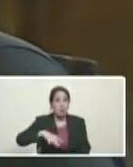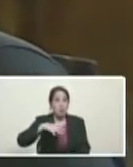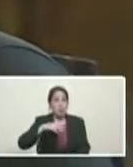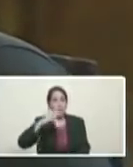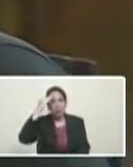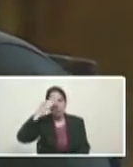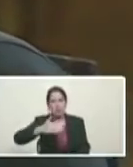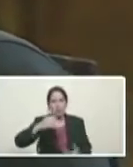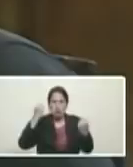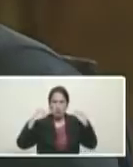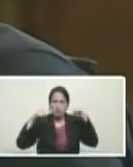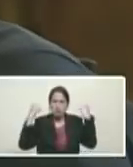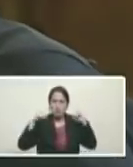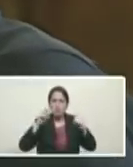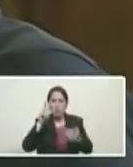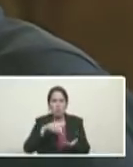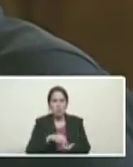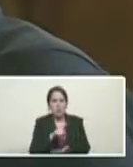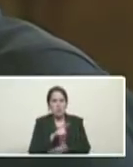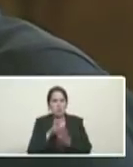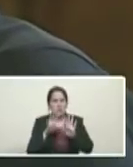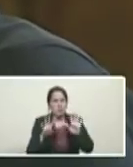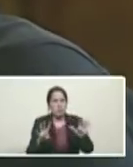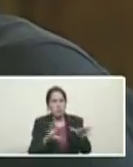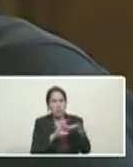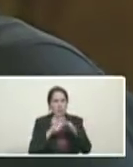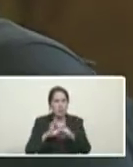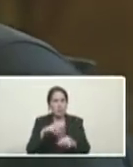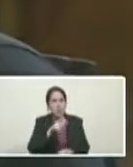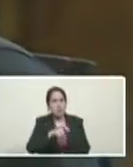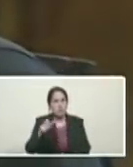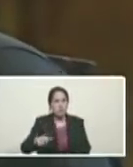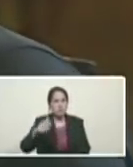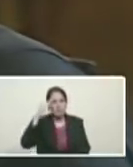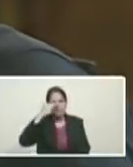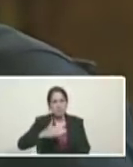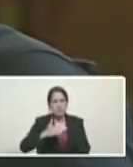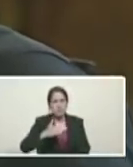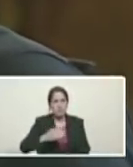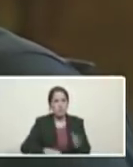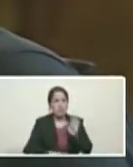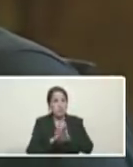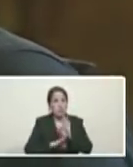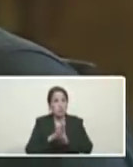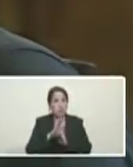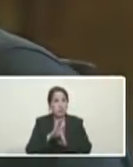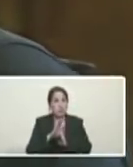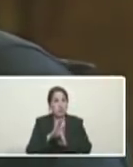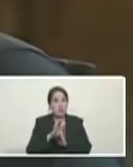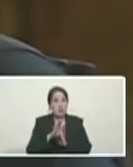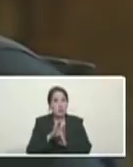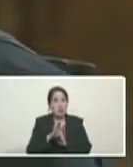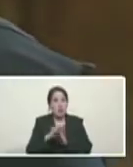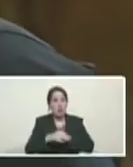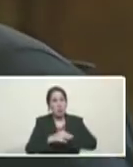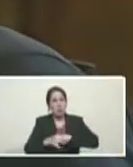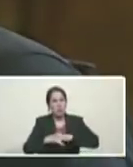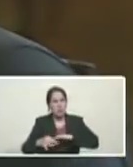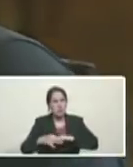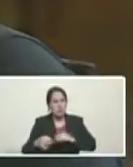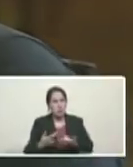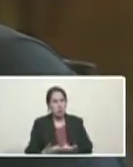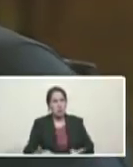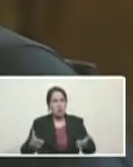rote 2019 en un perfecta unión cívico-militar se va a desarrollar en el municipio bolivariano libertador